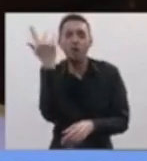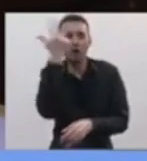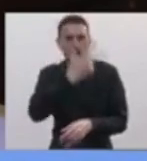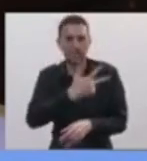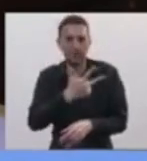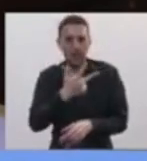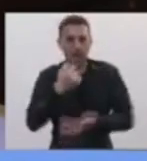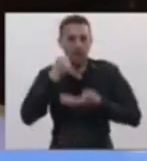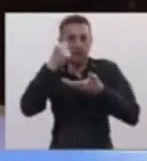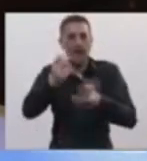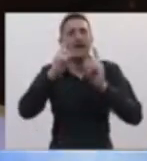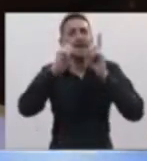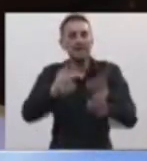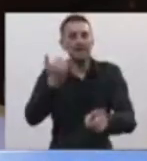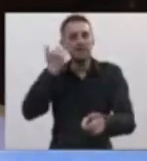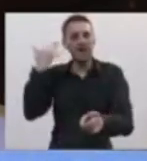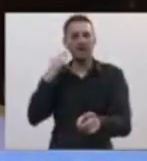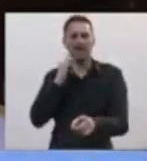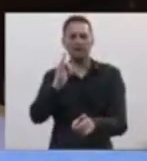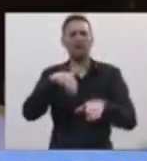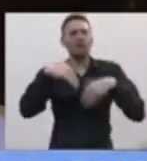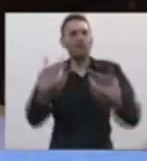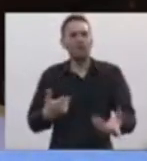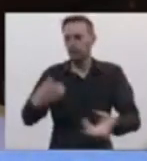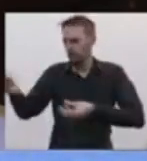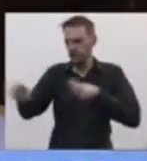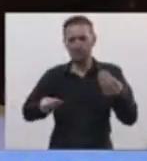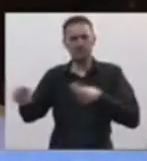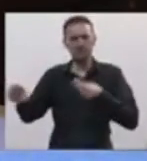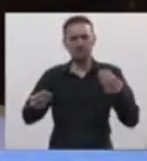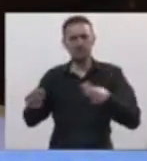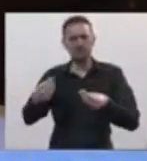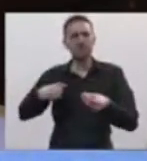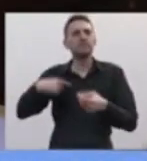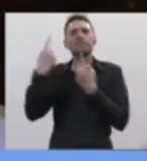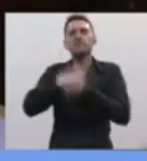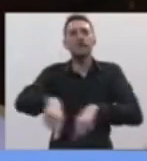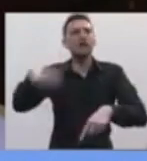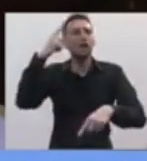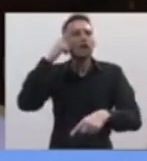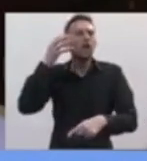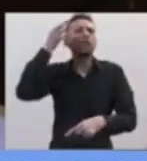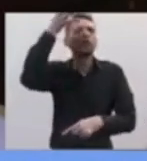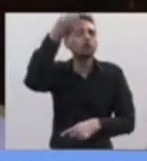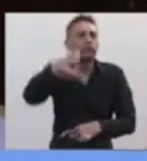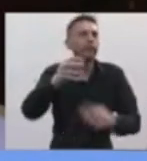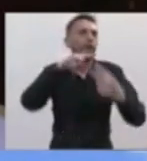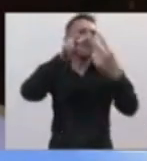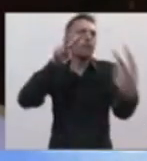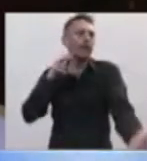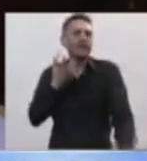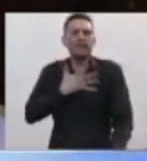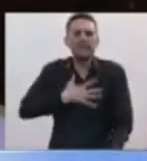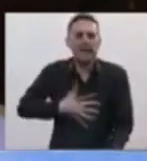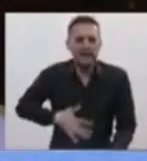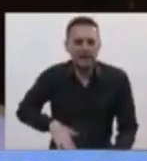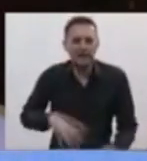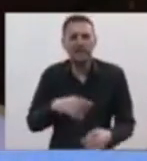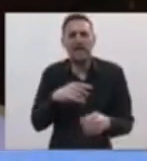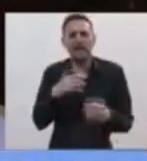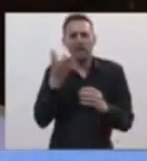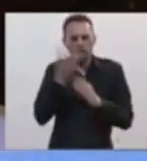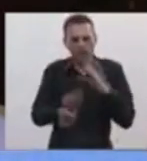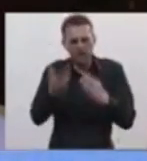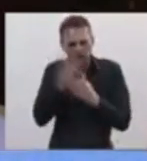que también se anunció entonces cómo se pueden coordinar expectativas a futuro generar un puente más tranquilidad con todos estos agujeros